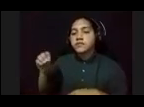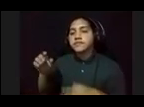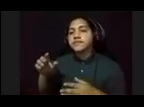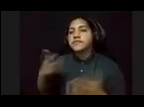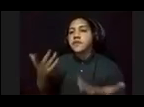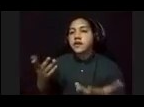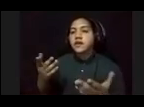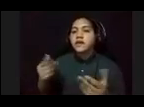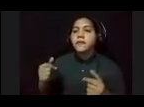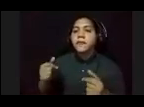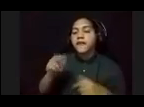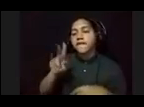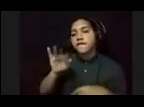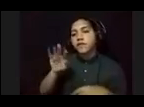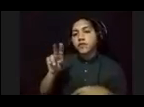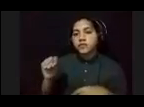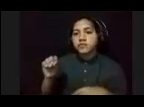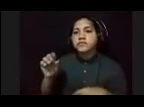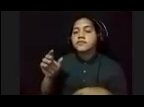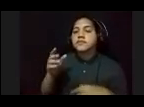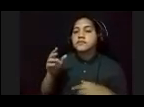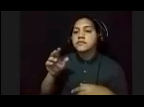encontré varones divorciados.